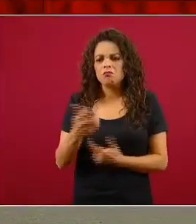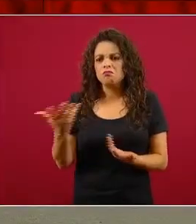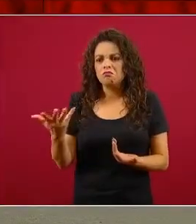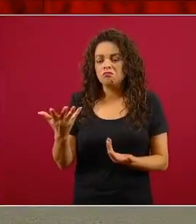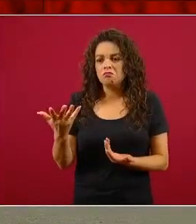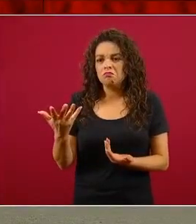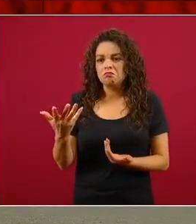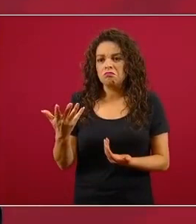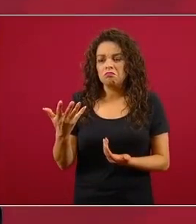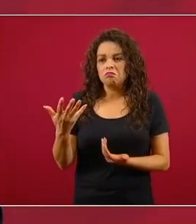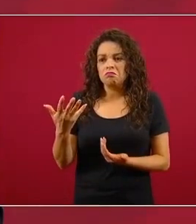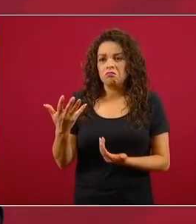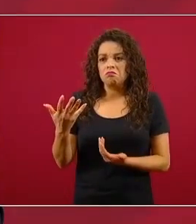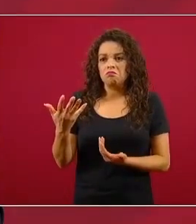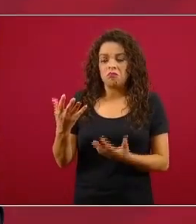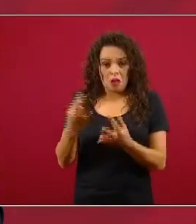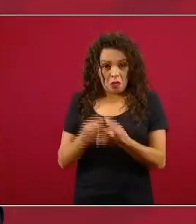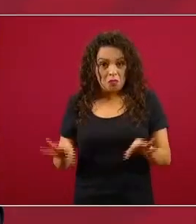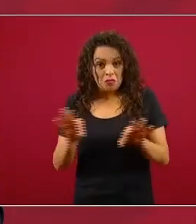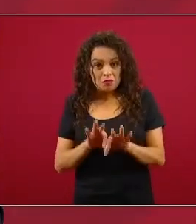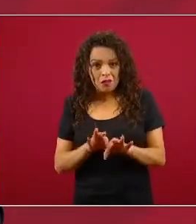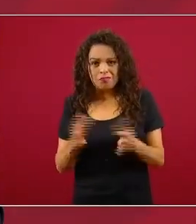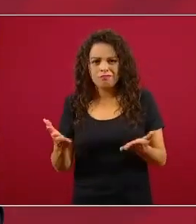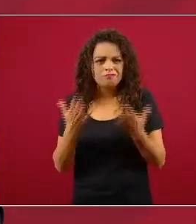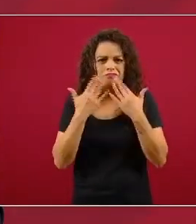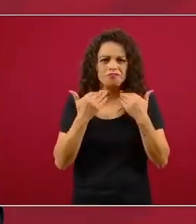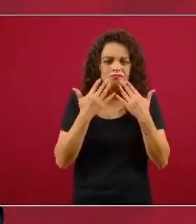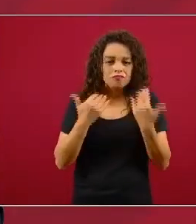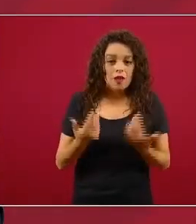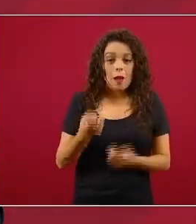importancia. Entonces, básicamente,